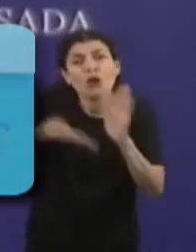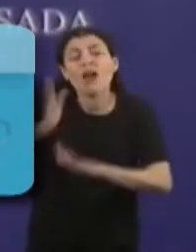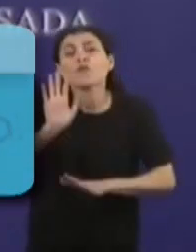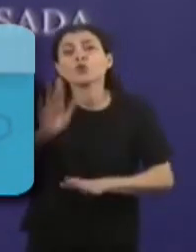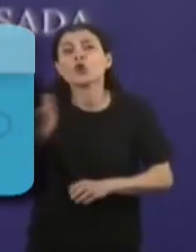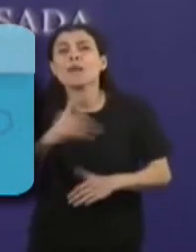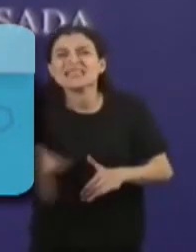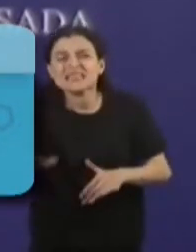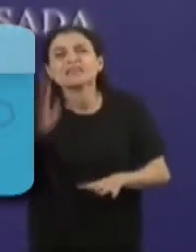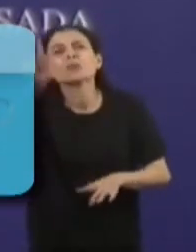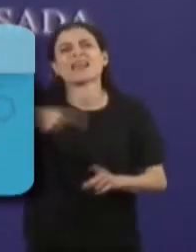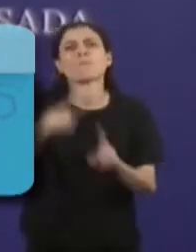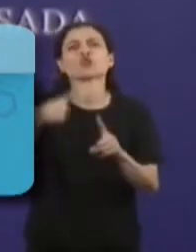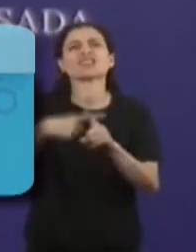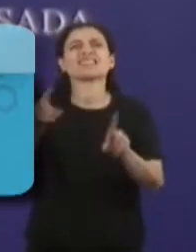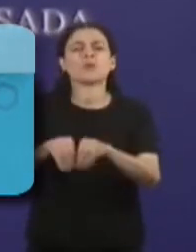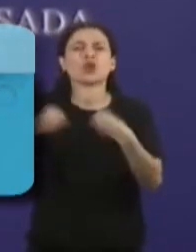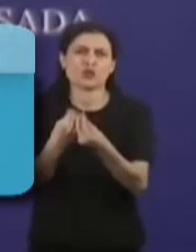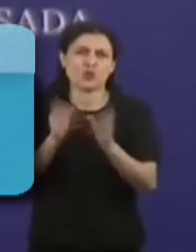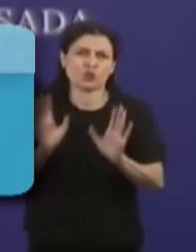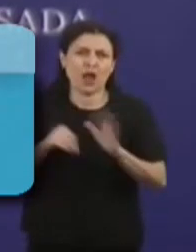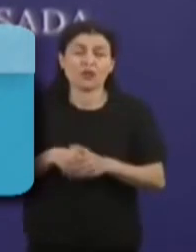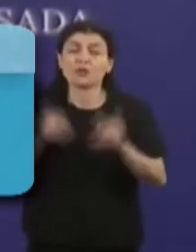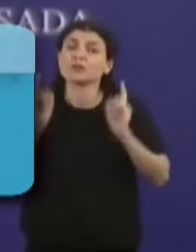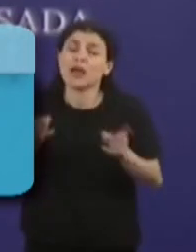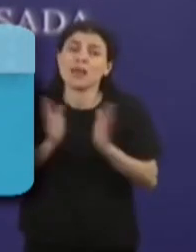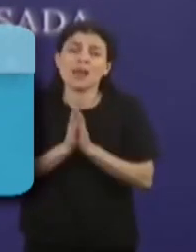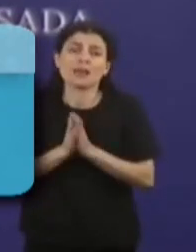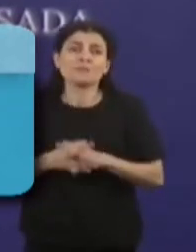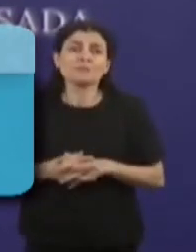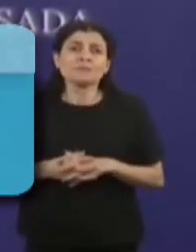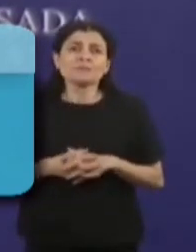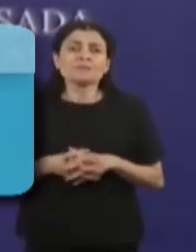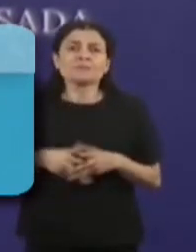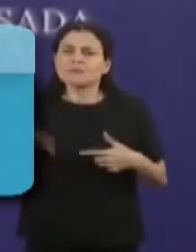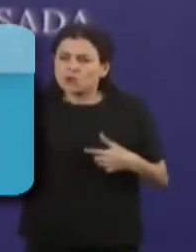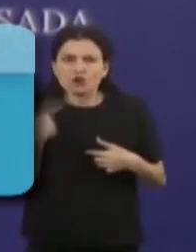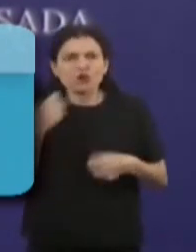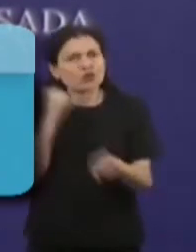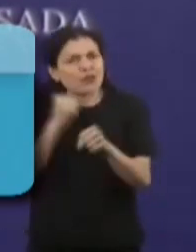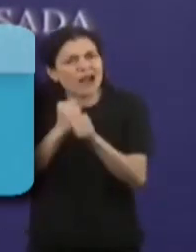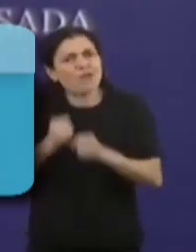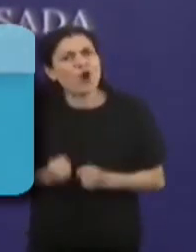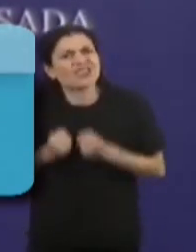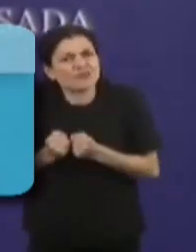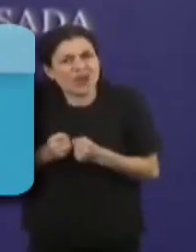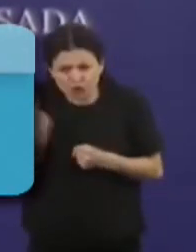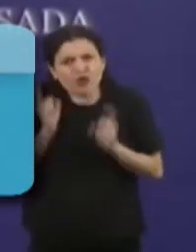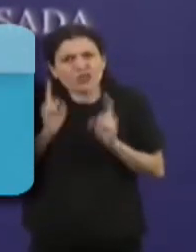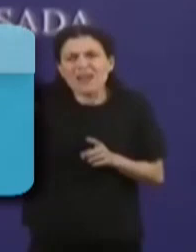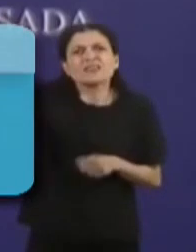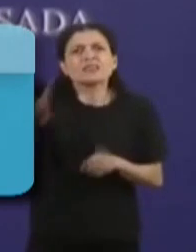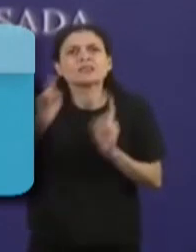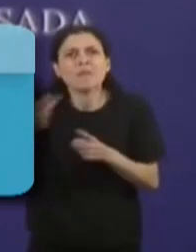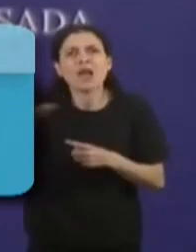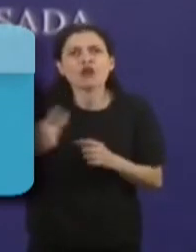van a ser muy beneficiosos. Esperamos también, por supuesto, que este esfuerzo que estamos haciendo entre todos se refleje